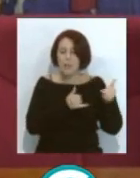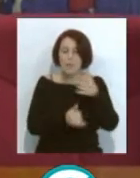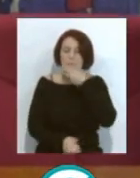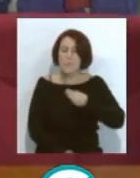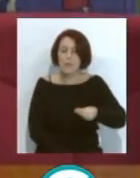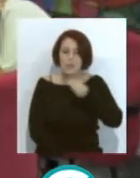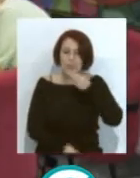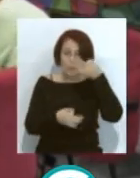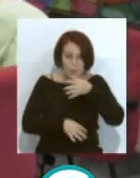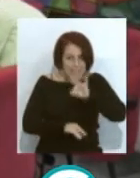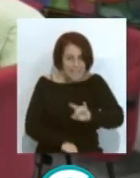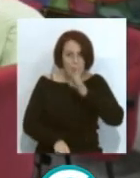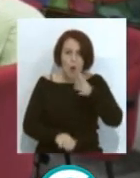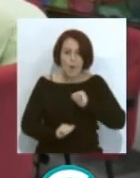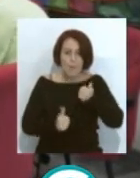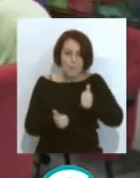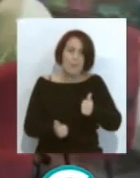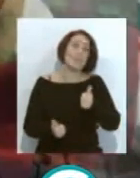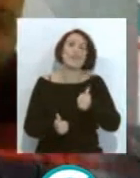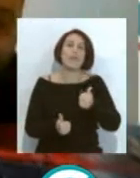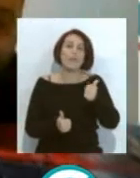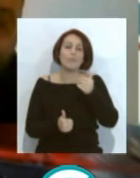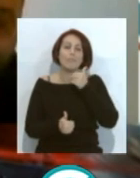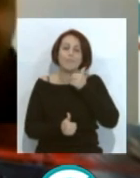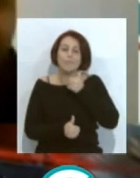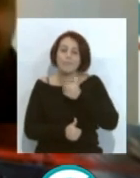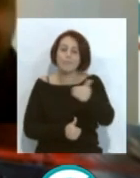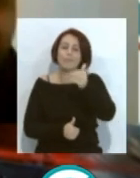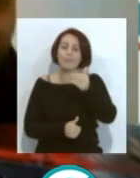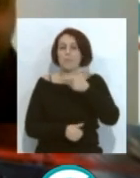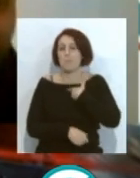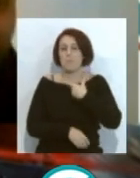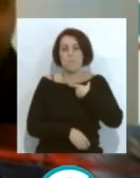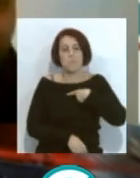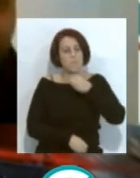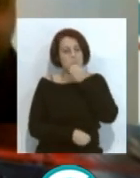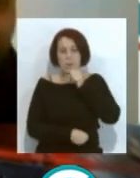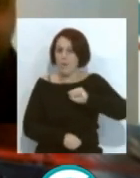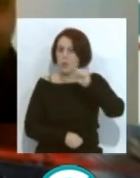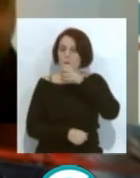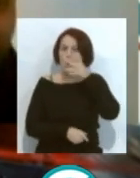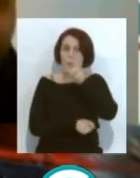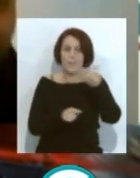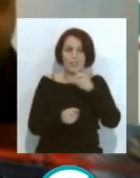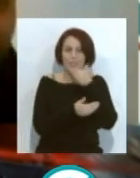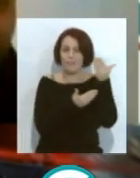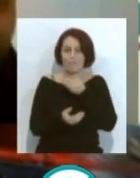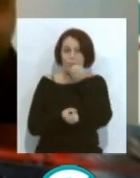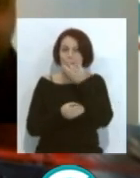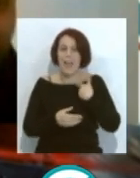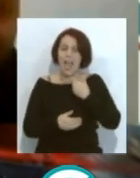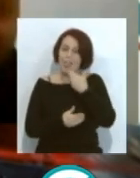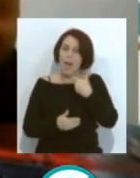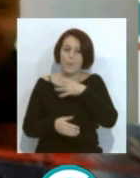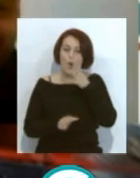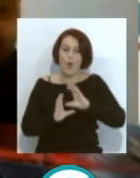que sí, porque los comienzos no pueden ser más prometedores de lo bien que lo ha cogido todo el mundo. Muchas gracias por mostrarnos las entrañas